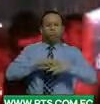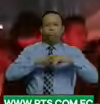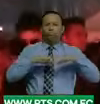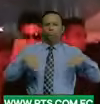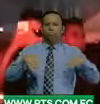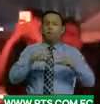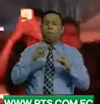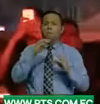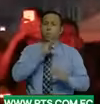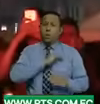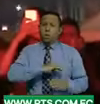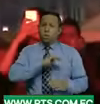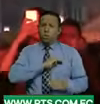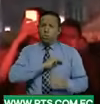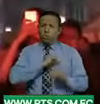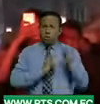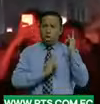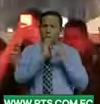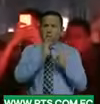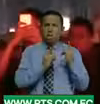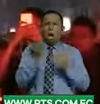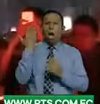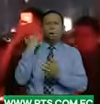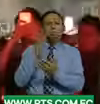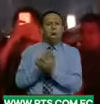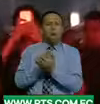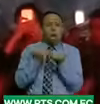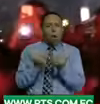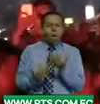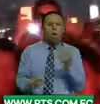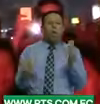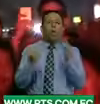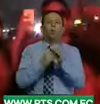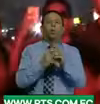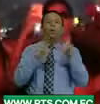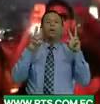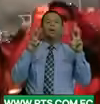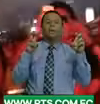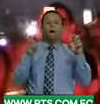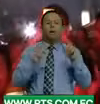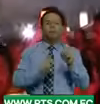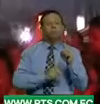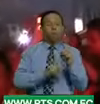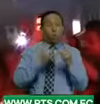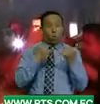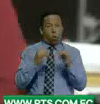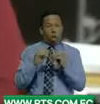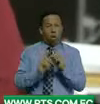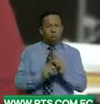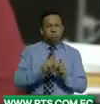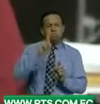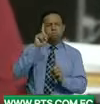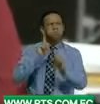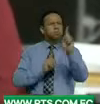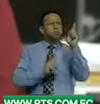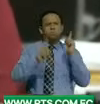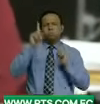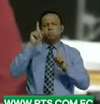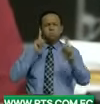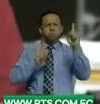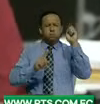hace muchísimos años va a retomar algo que no se hacía, que es el tema del evento de juegos pirotécnicos. Eso lo vamos a hacer nosotros